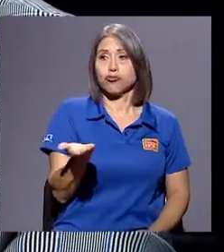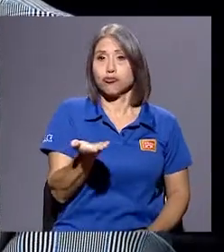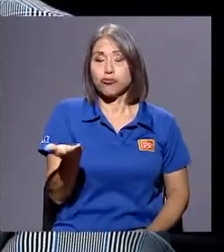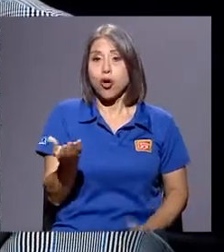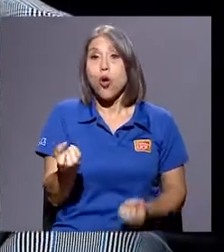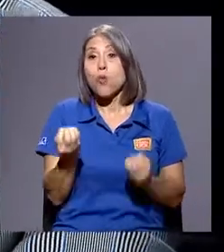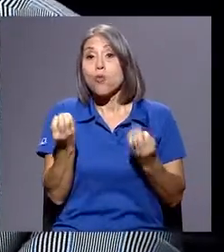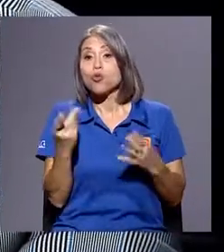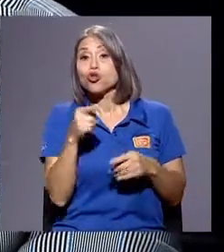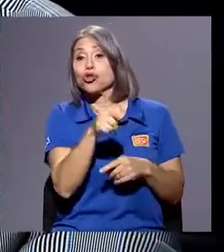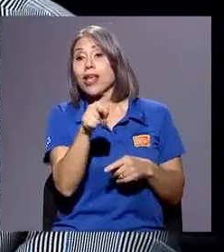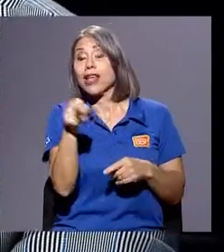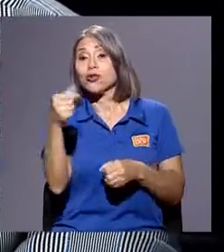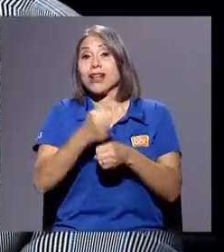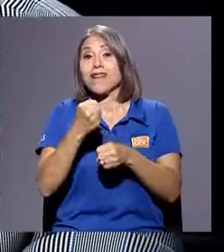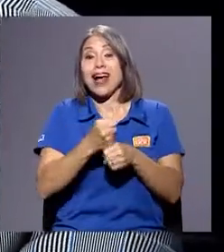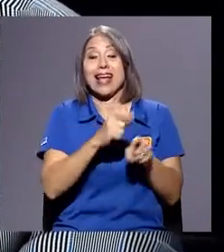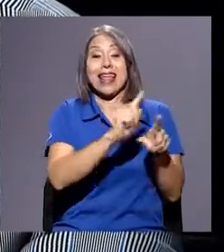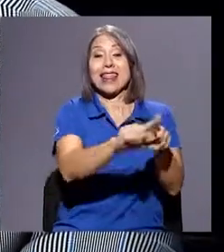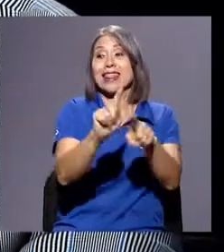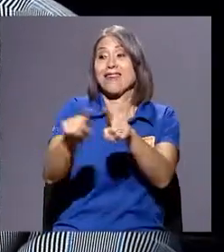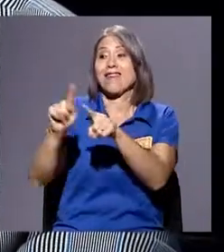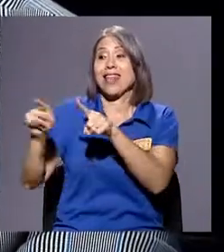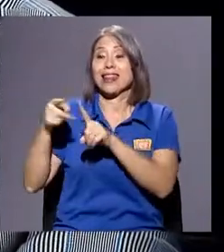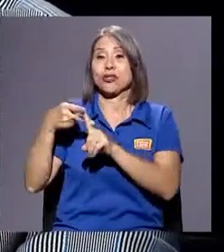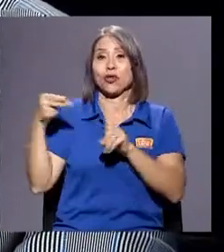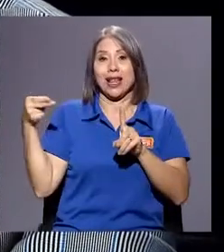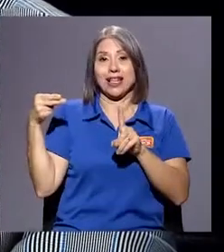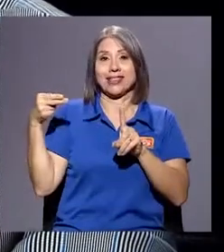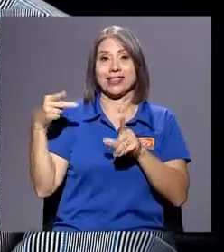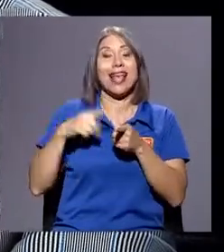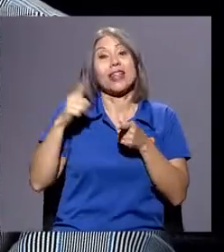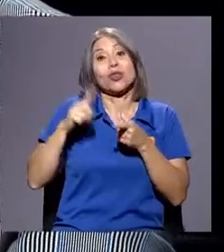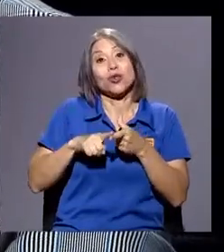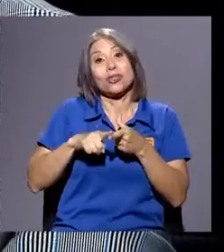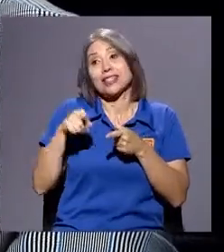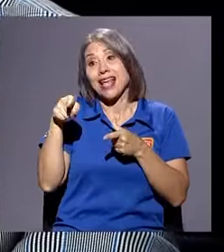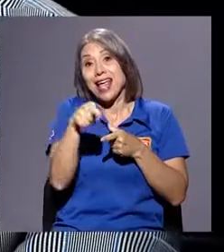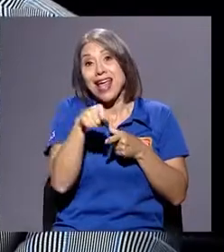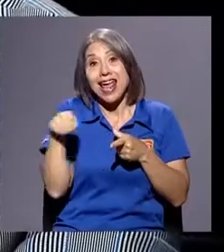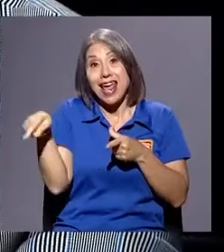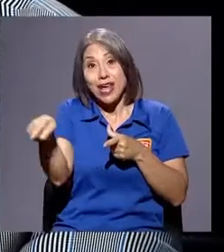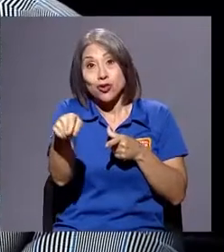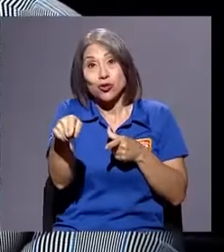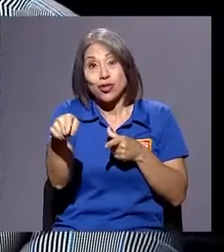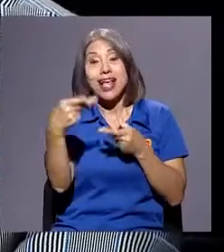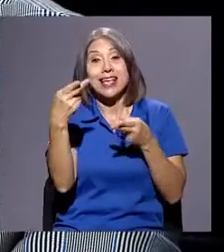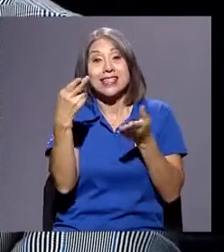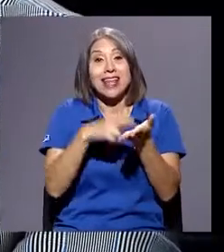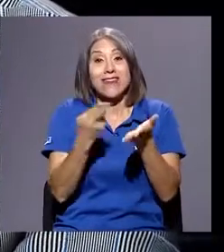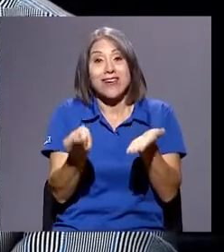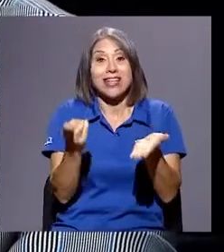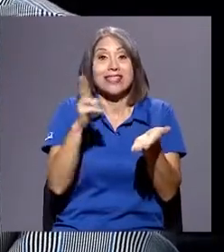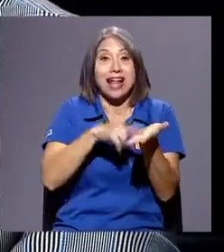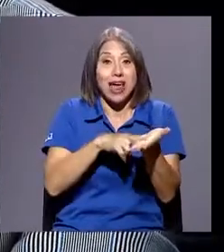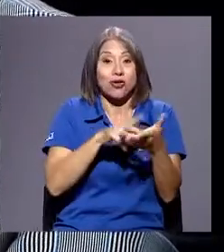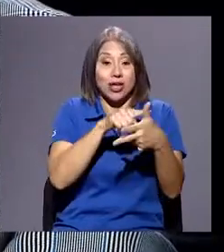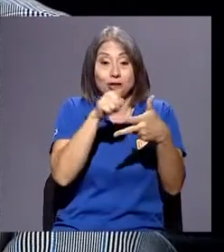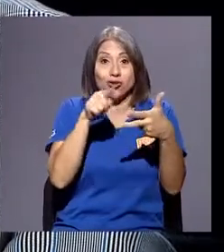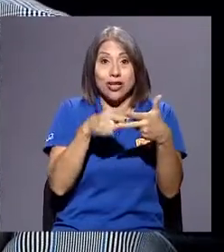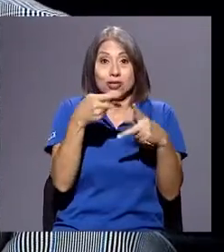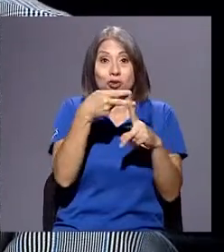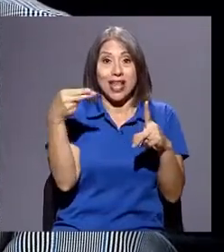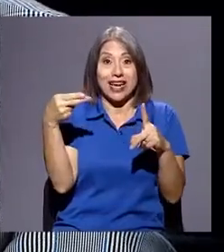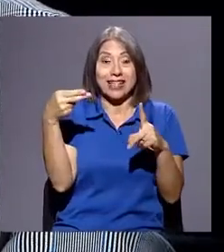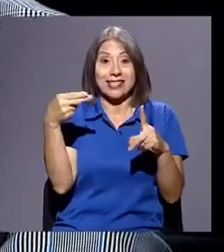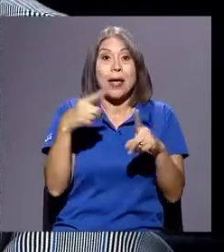solo pueden estar, o bien, pueden estar registrados en los tres hoteles, pero los tres hoteles tenemos que pagar el salario mínimo. Entonces, esa persona